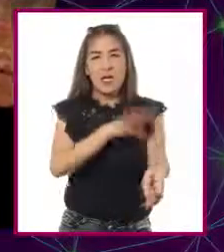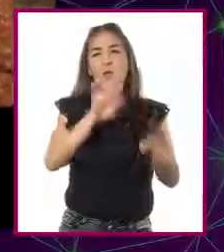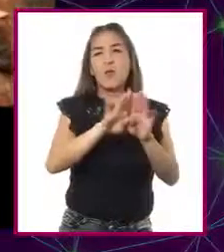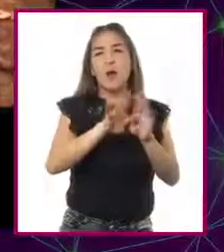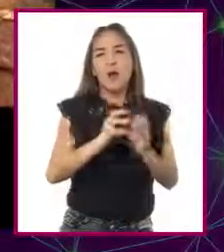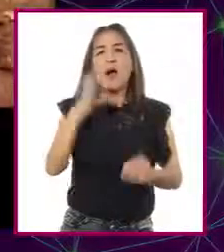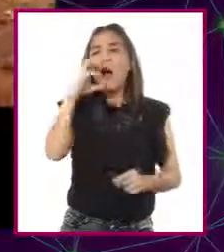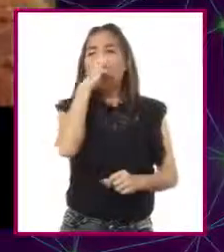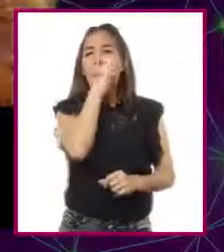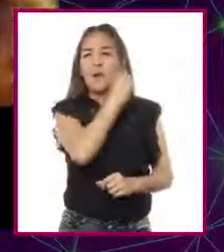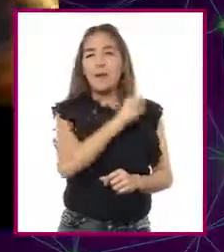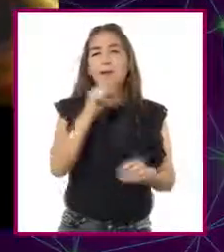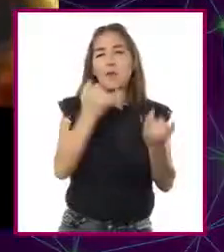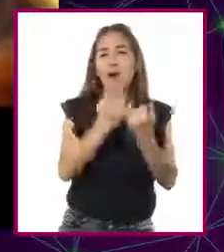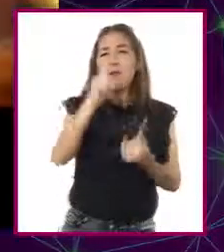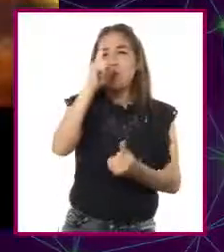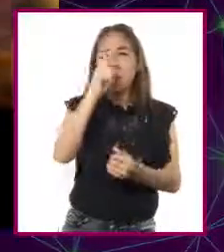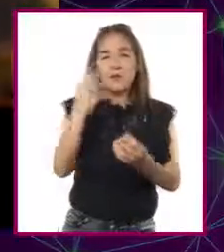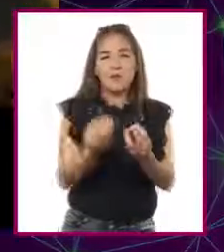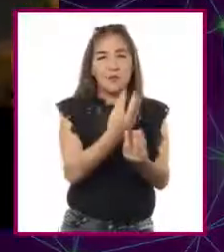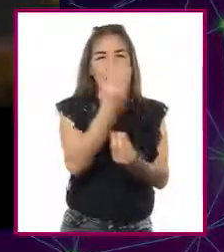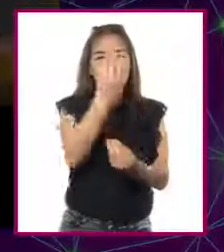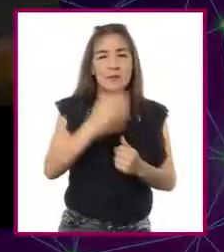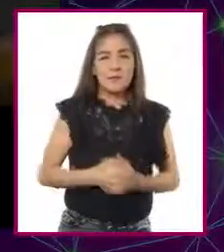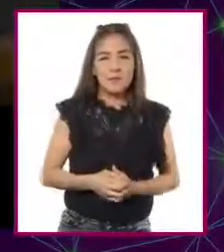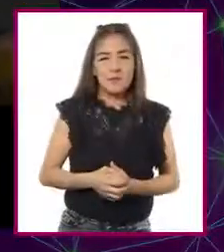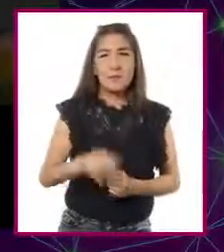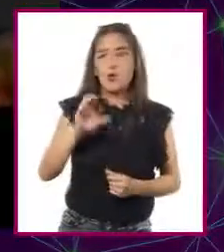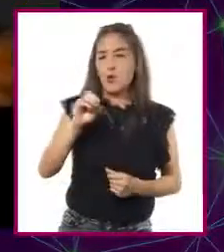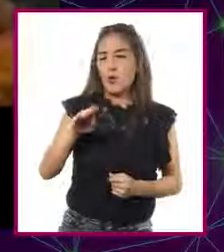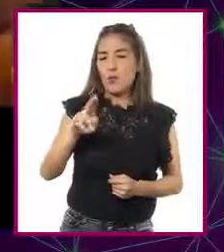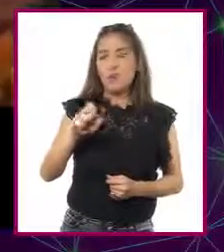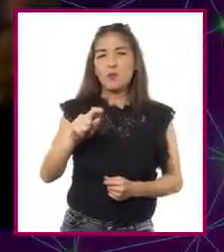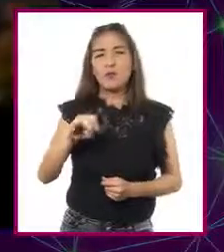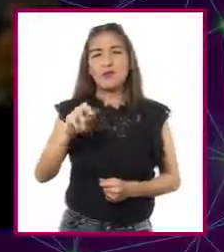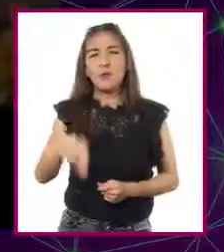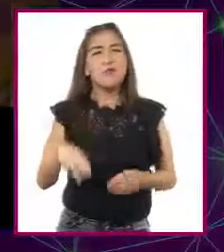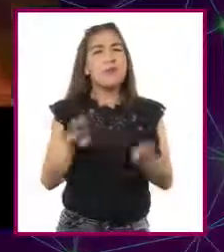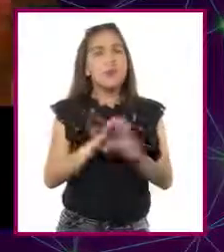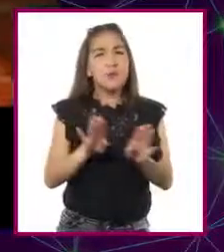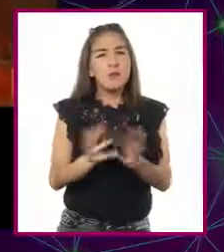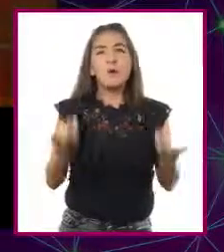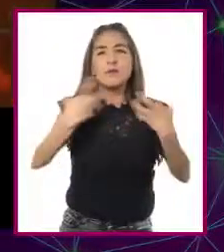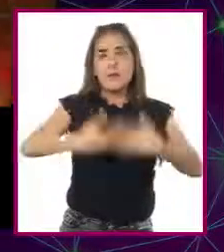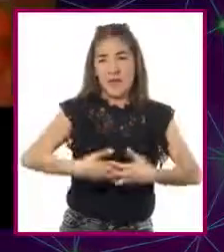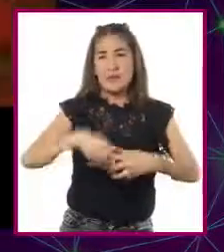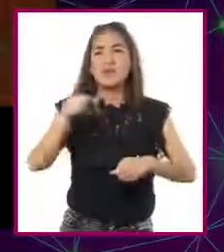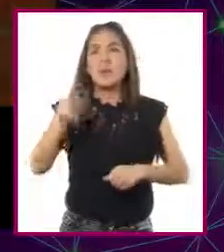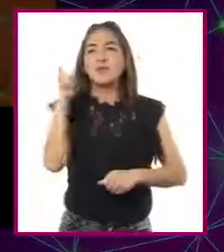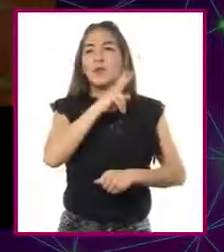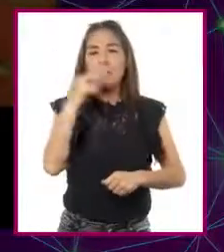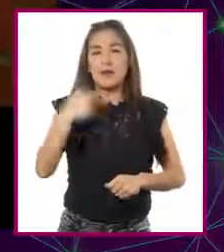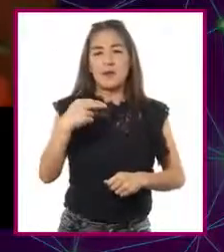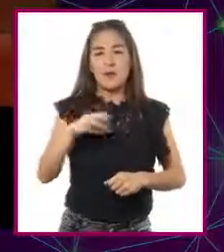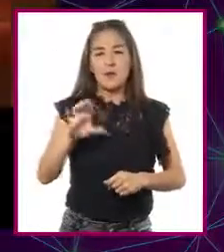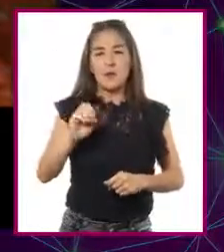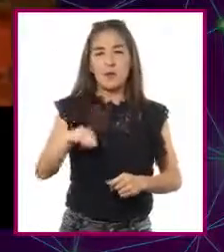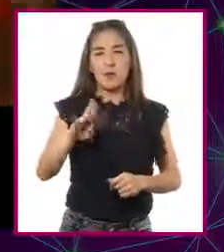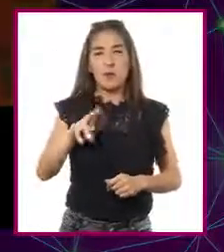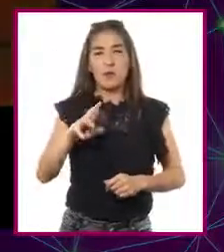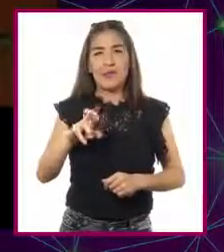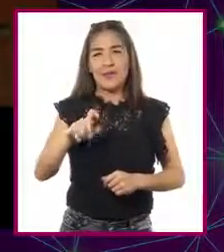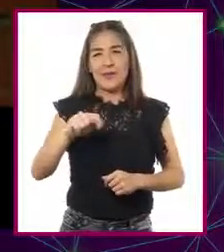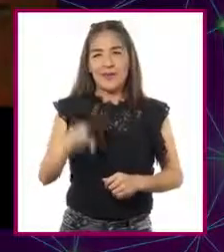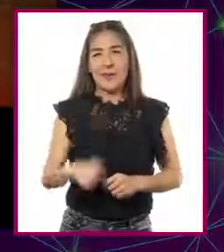y calor. La reacción de combustión puede llevarse a cabo directamente con el oxígeno, llamado comburente, o